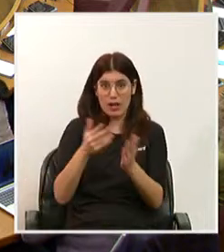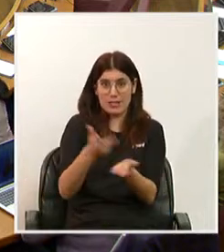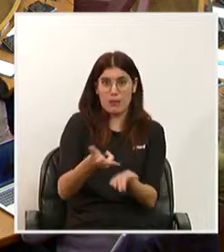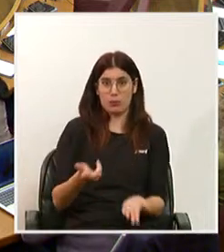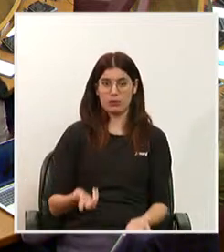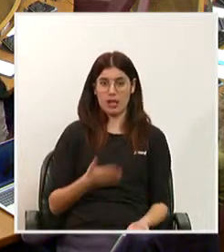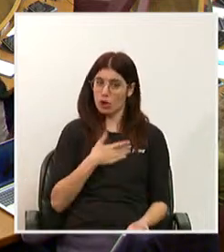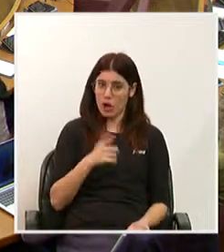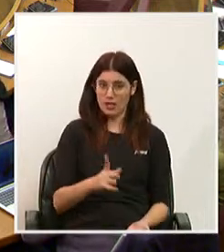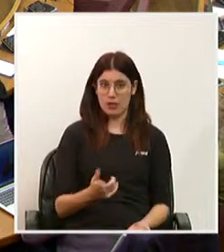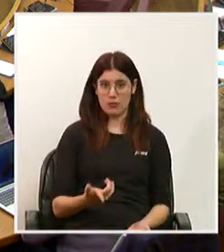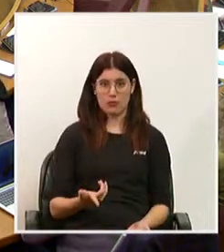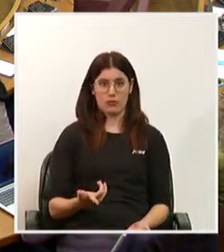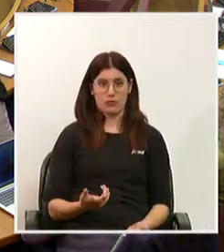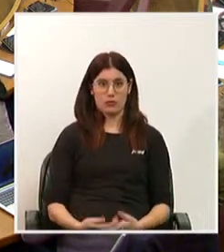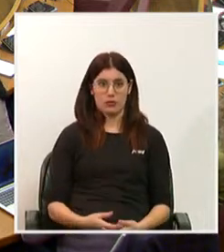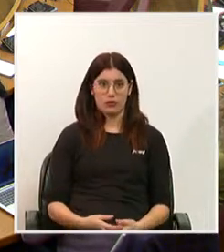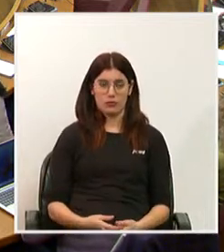señor